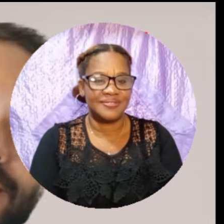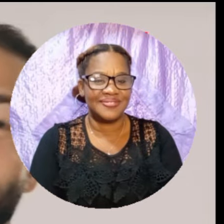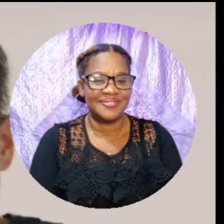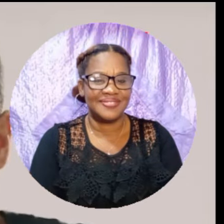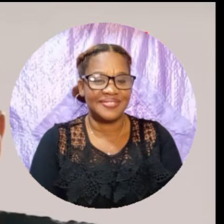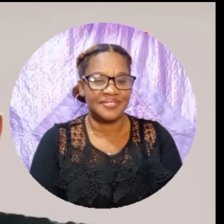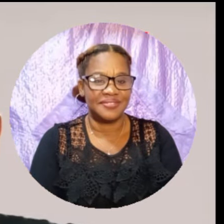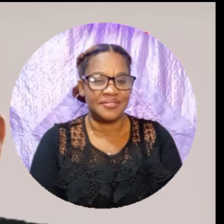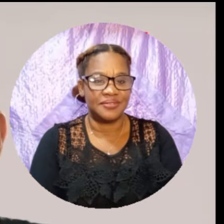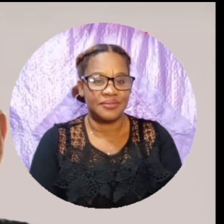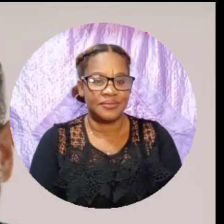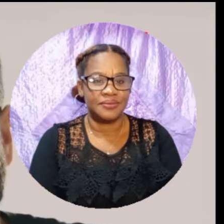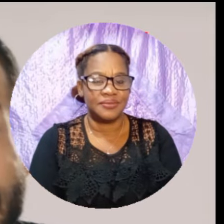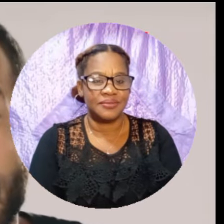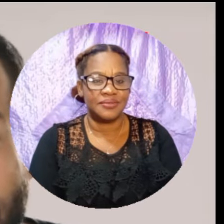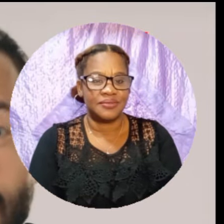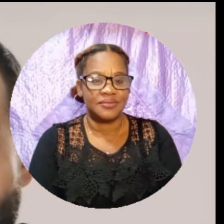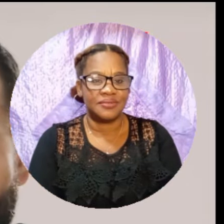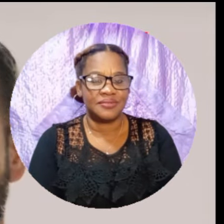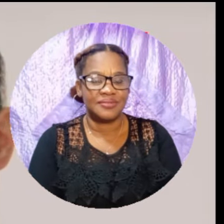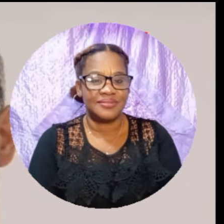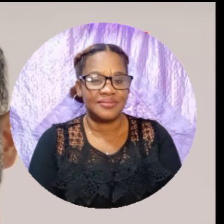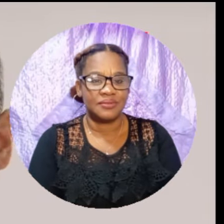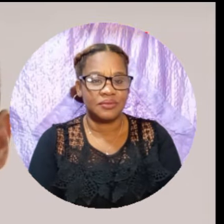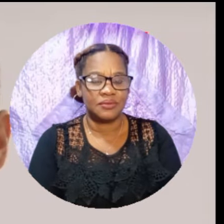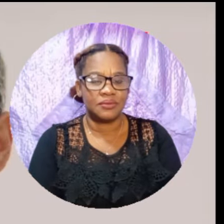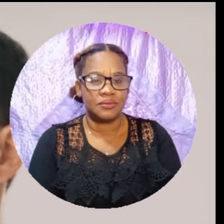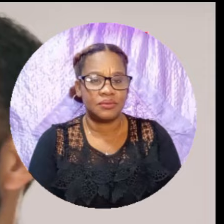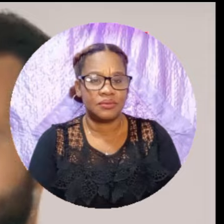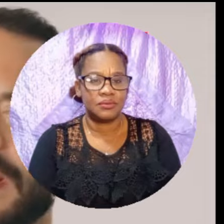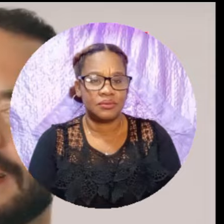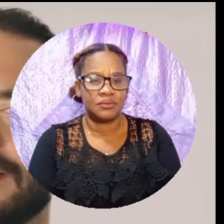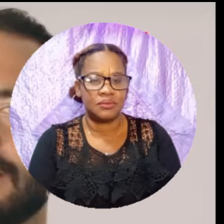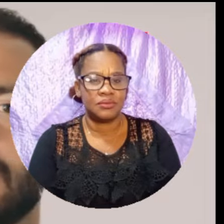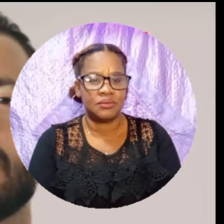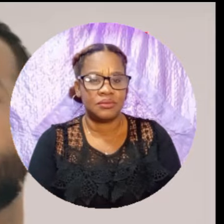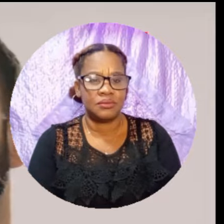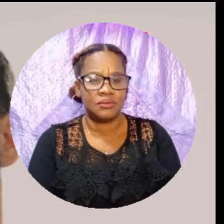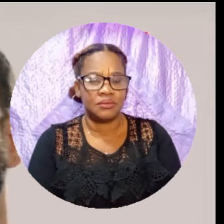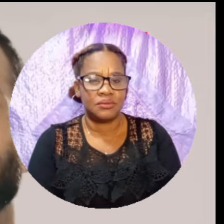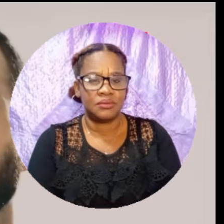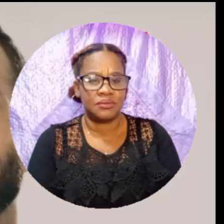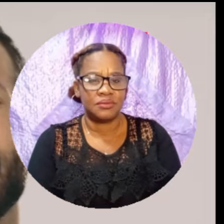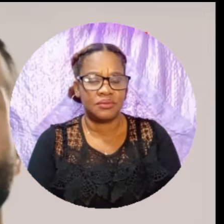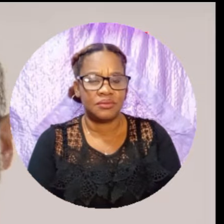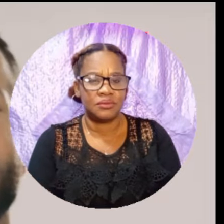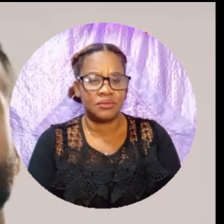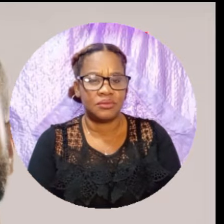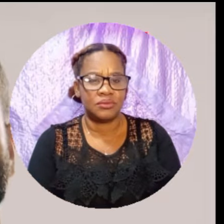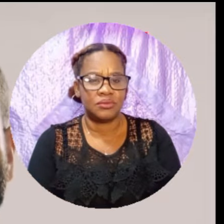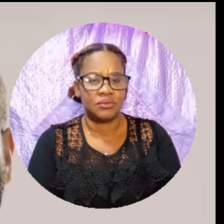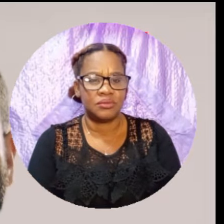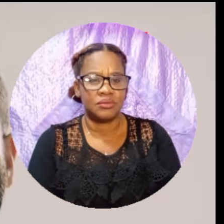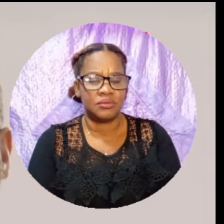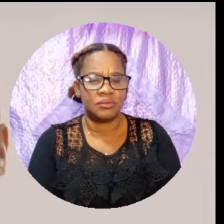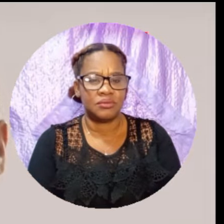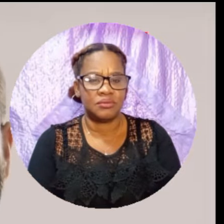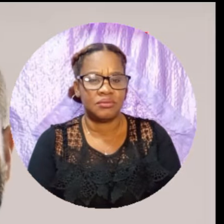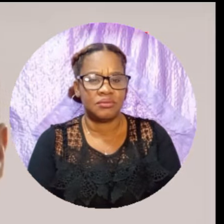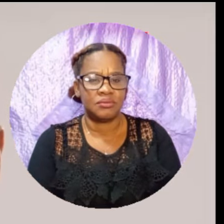Delicioso. Y también, para cerrar en Jarabacoa, un recorrido por el pueblo. Pero espérate, no va a ser en un vehículo